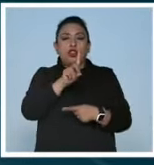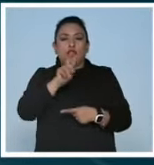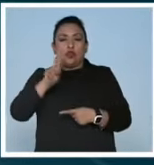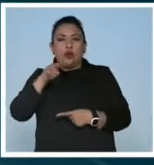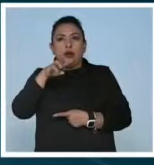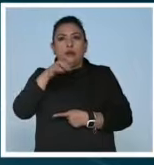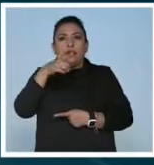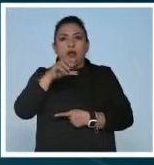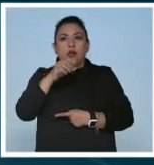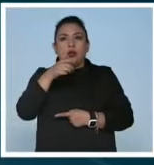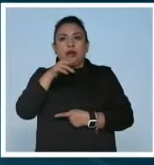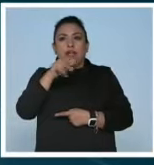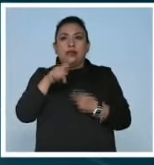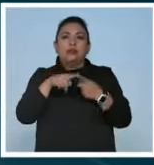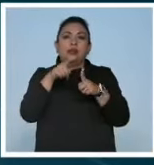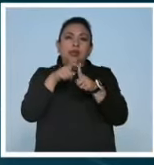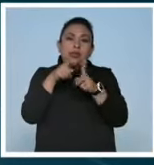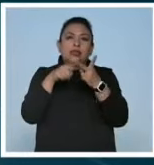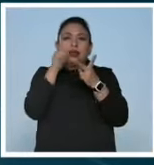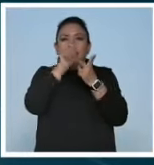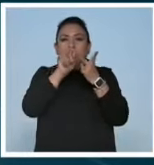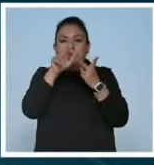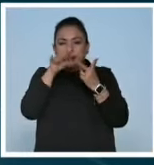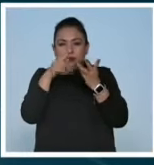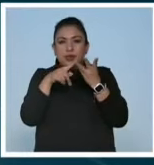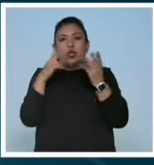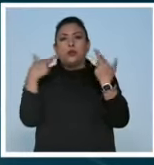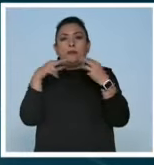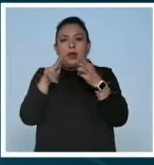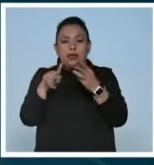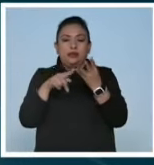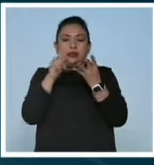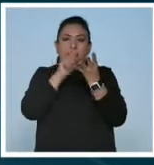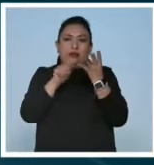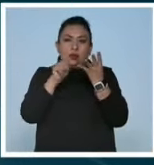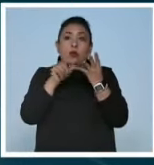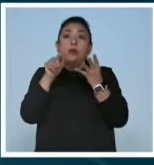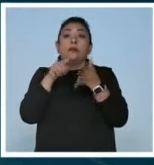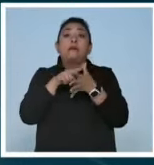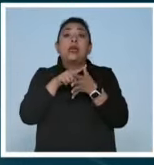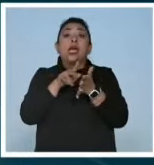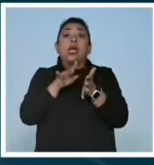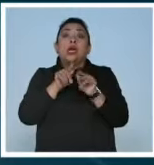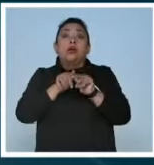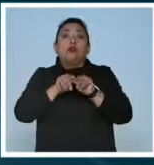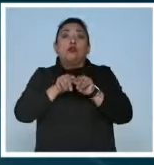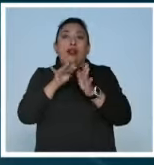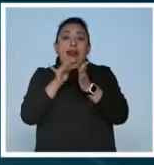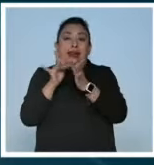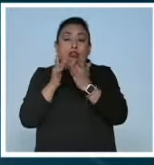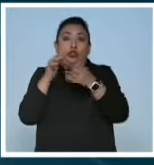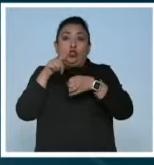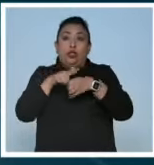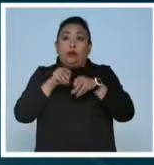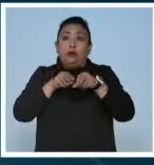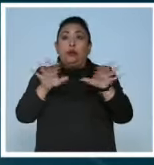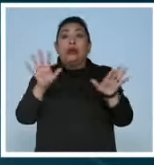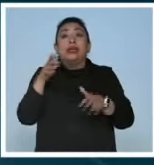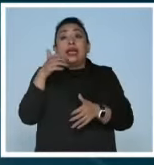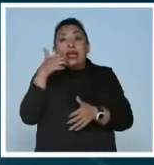Margot Glantz. Crítica, ensayista, académica, escritora e influencer en redes sociales que hoy nos acompaña. Hubiéramos